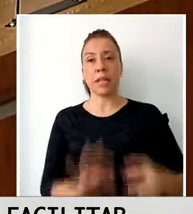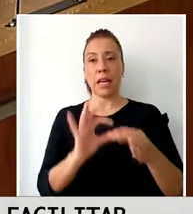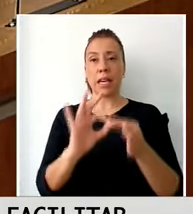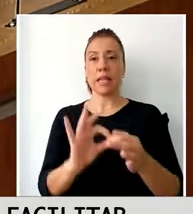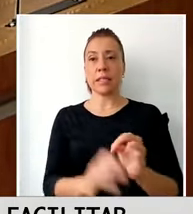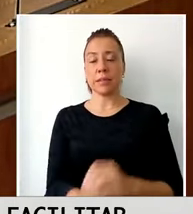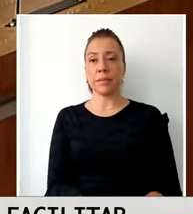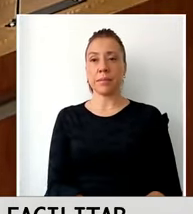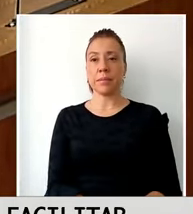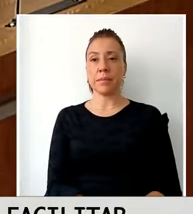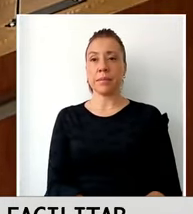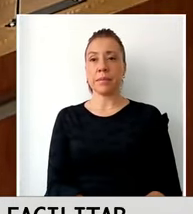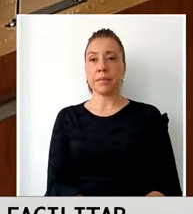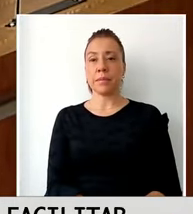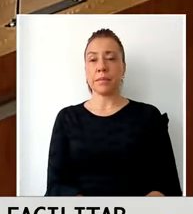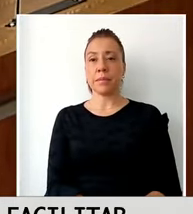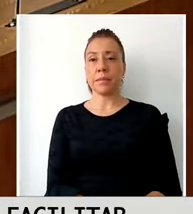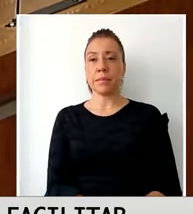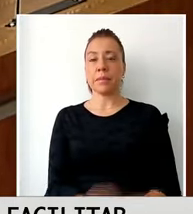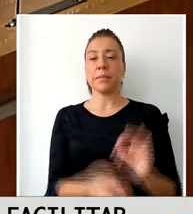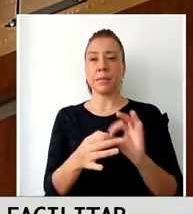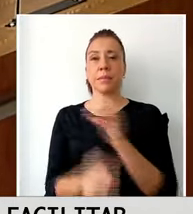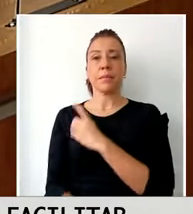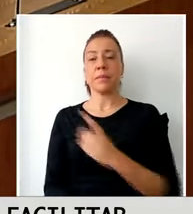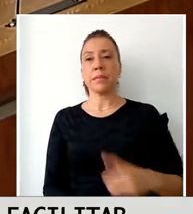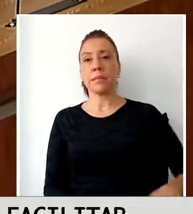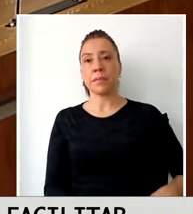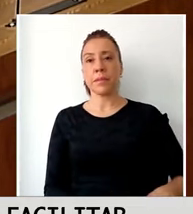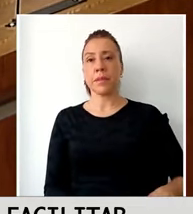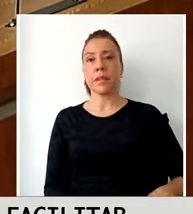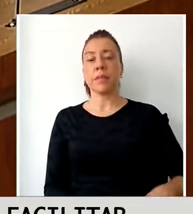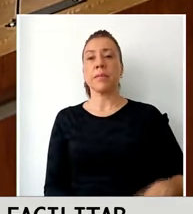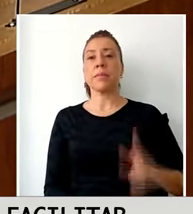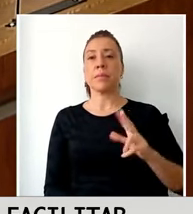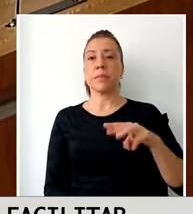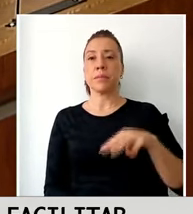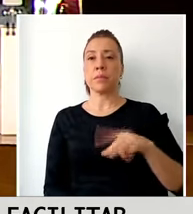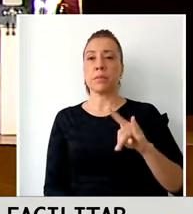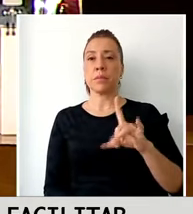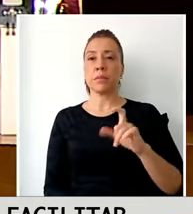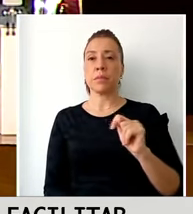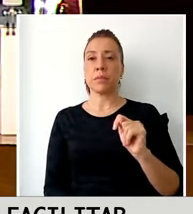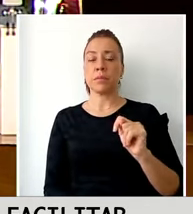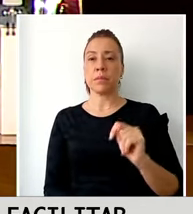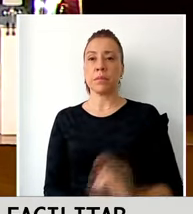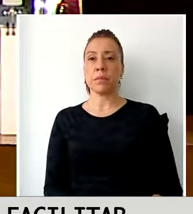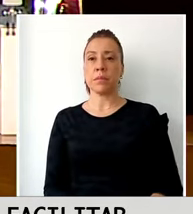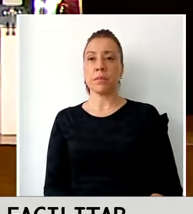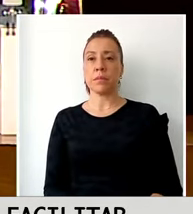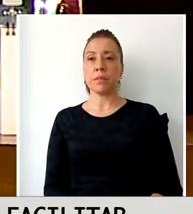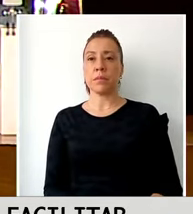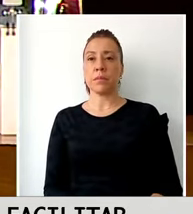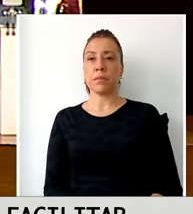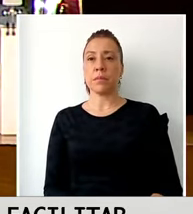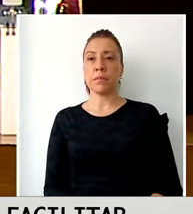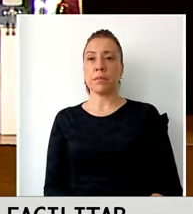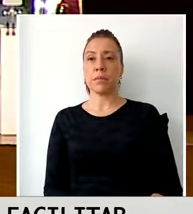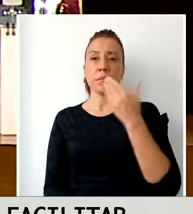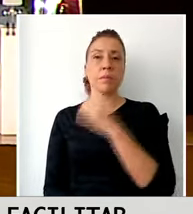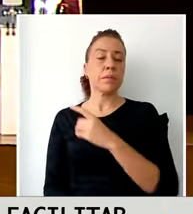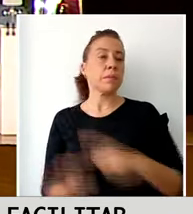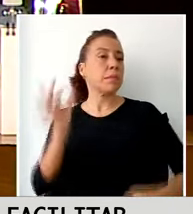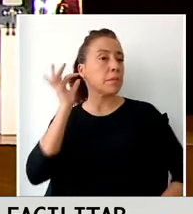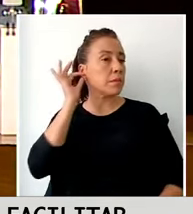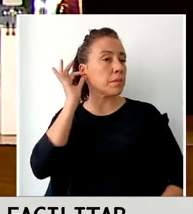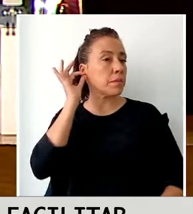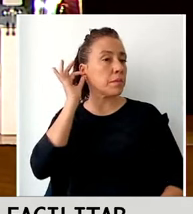Muchas gracias al diputado informante Jaime mulet a continuación Le ofrezco la palabra a la diputada Erika